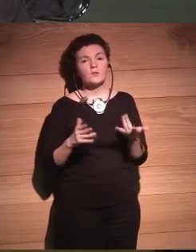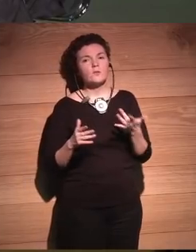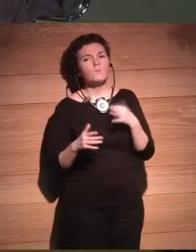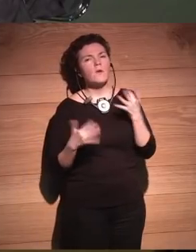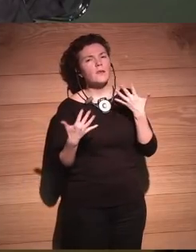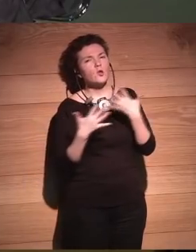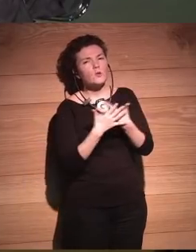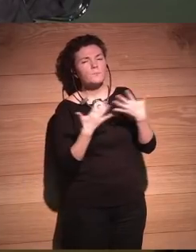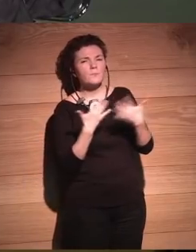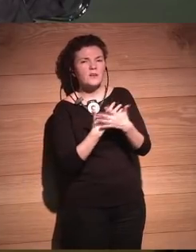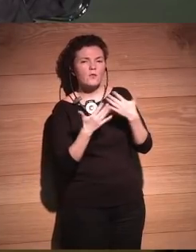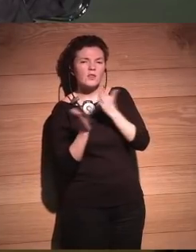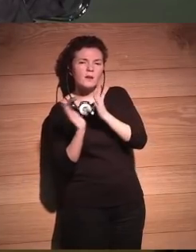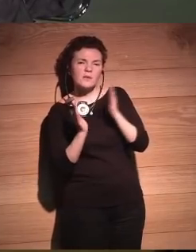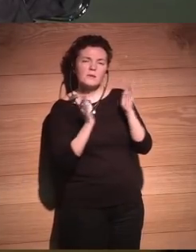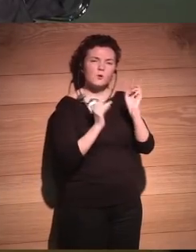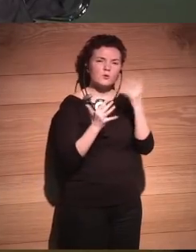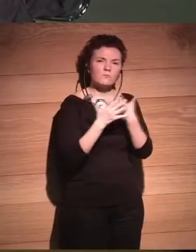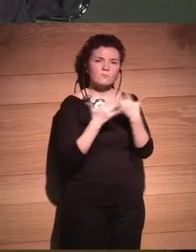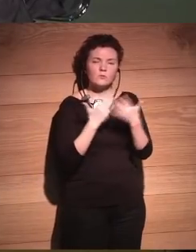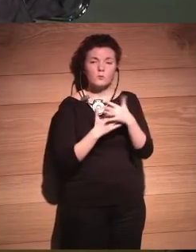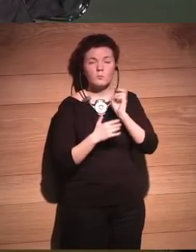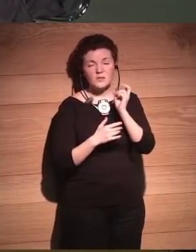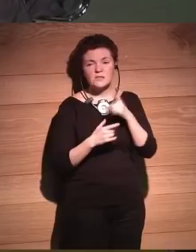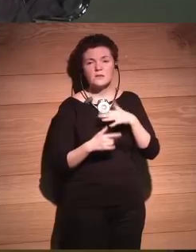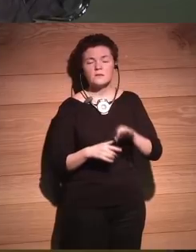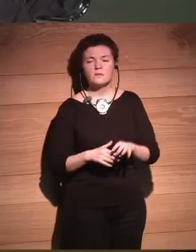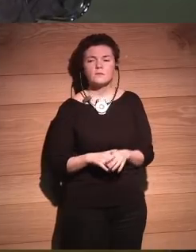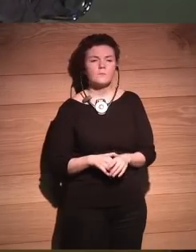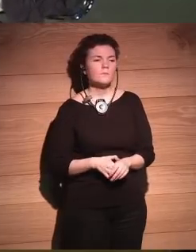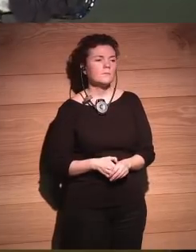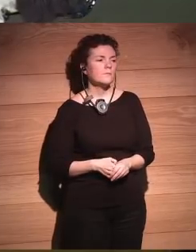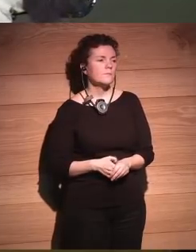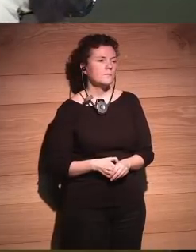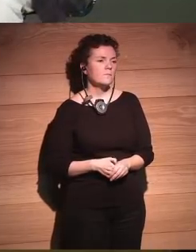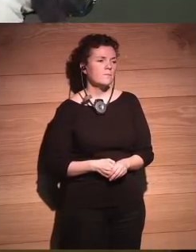una combinación de ambas terapias o alguna otra plataforma es lo que diría.